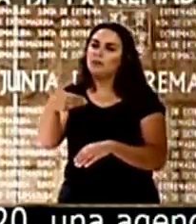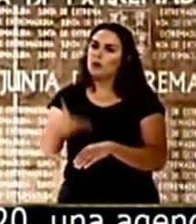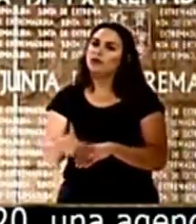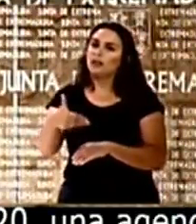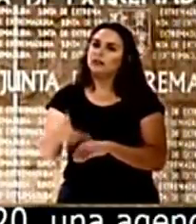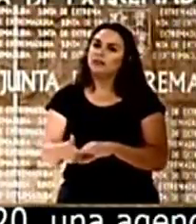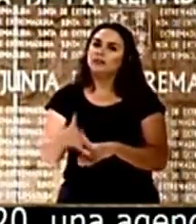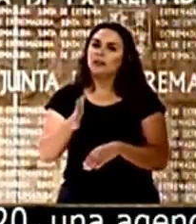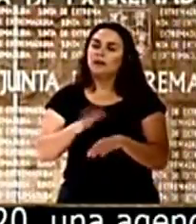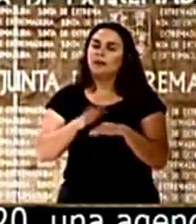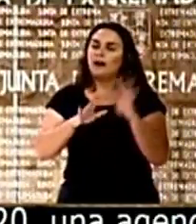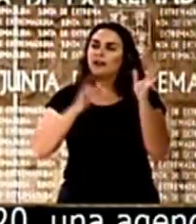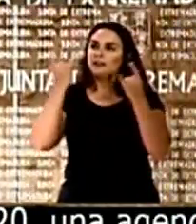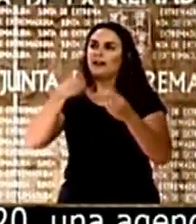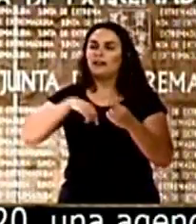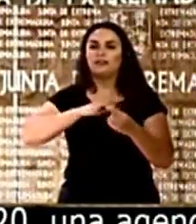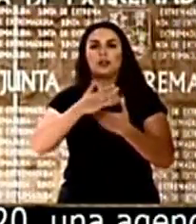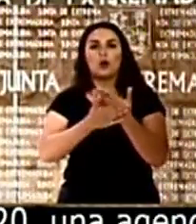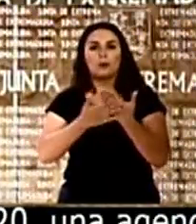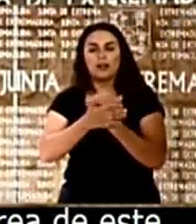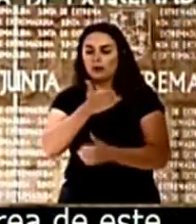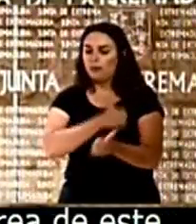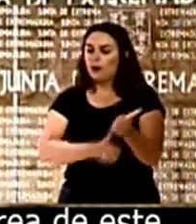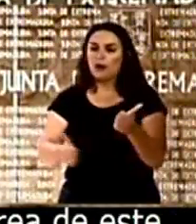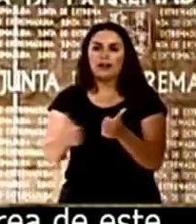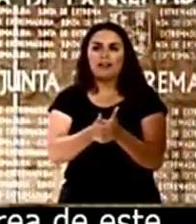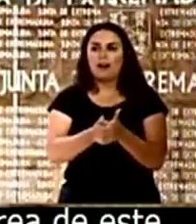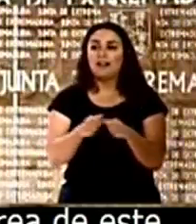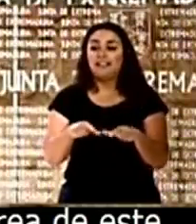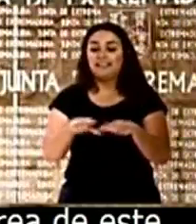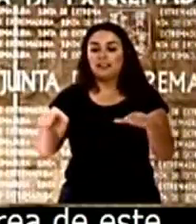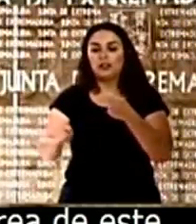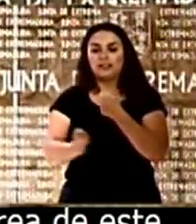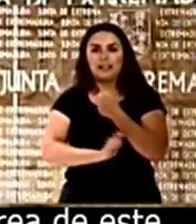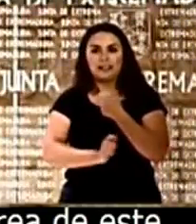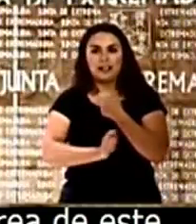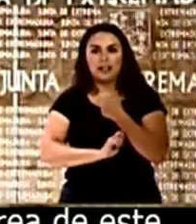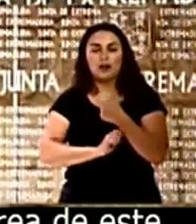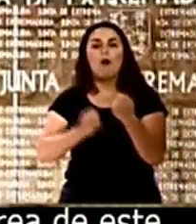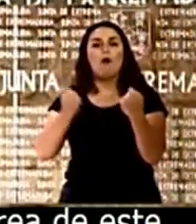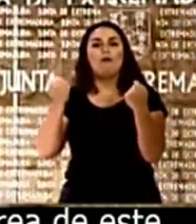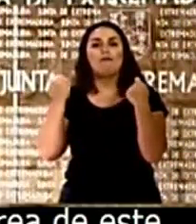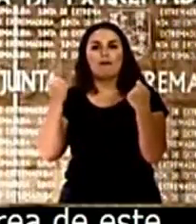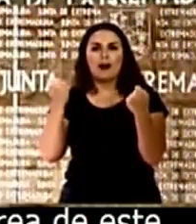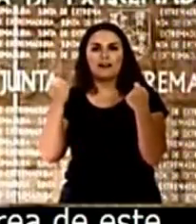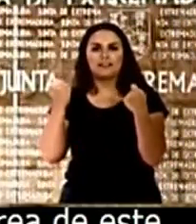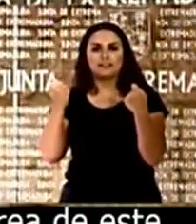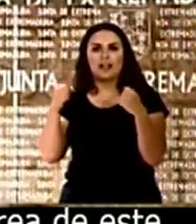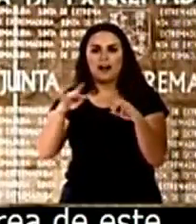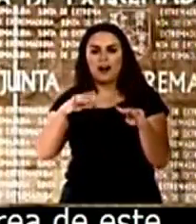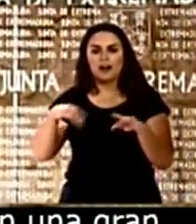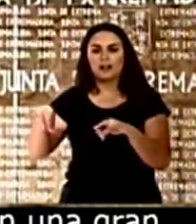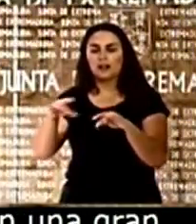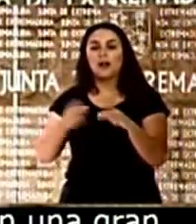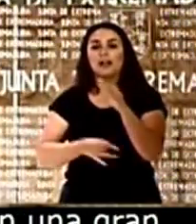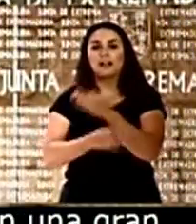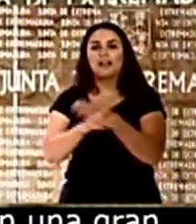la tarea de este Gobierno, una prioridad, un sector estratégico con una gran fortaleza en nuestra región, que genera